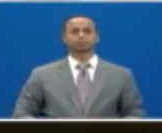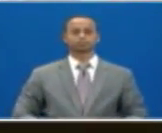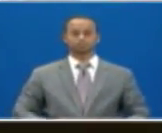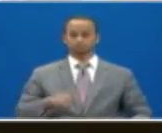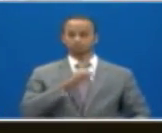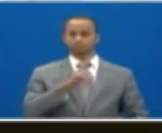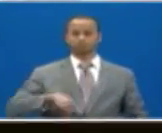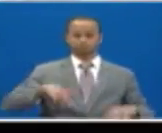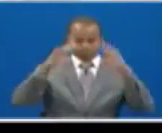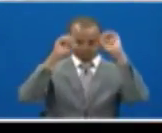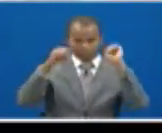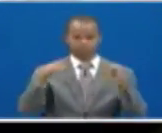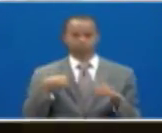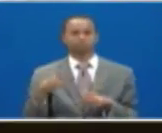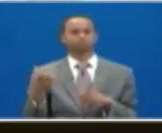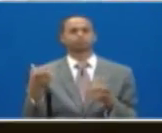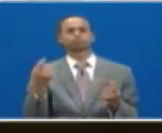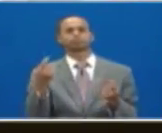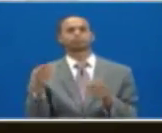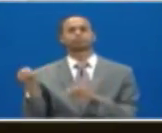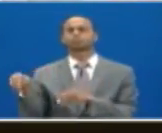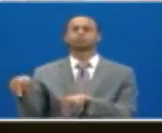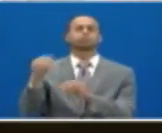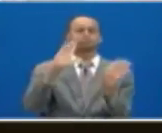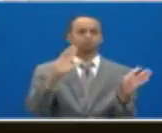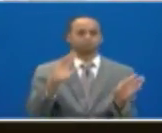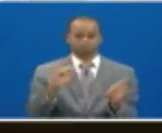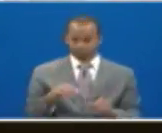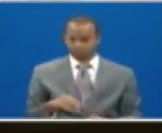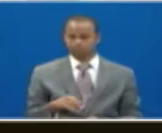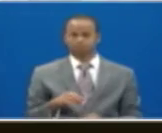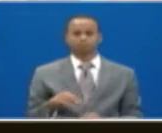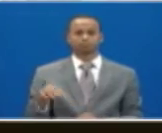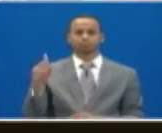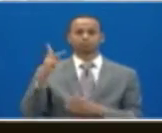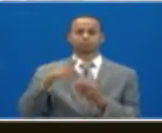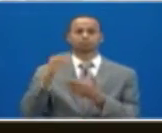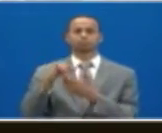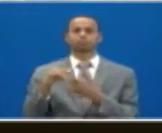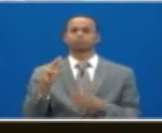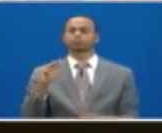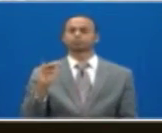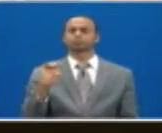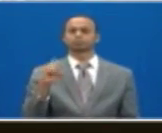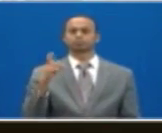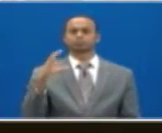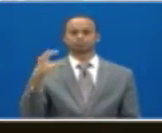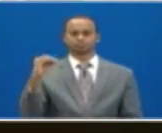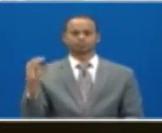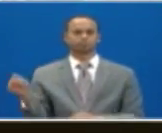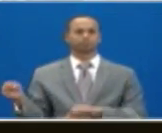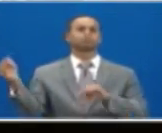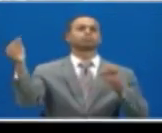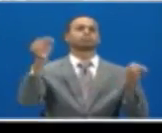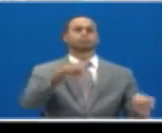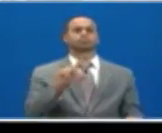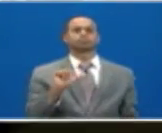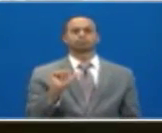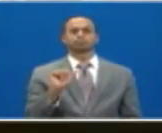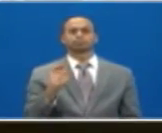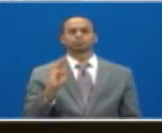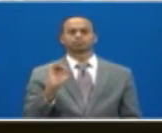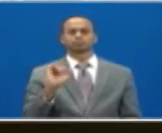presidente, yo vengo de un desalojo, a mí me desalojaron el proyecto de la México y vine a caer a La